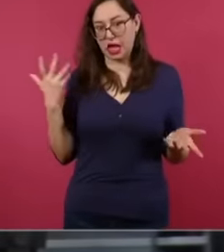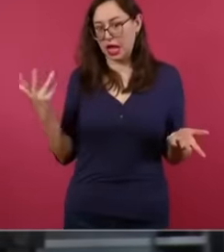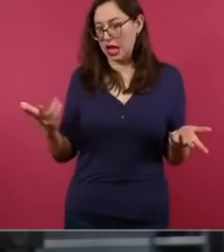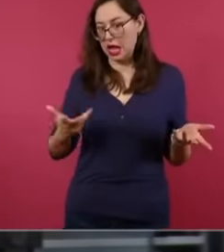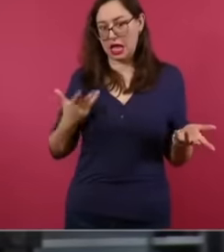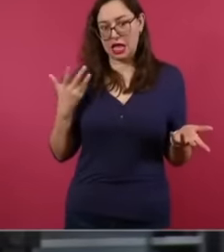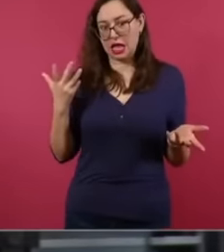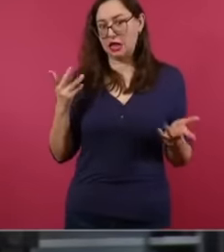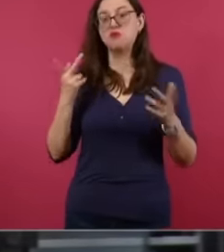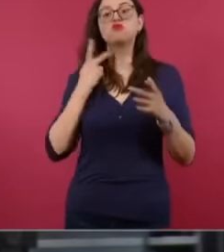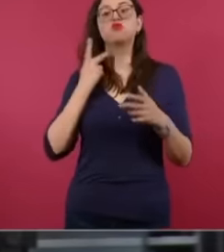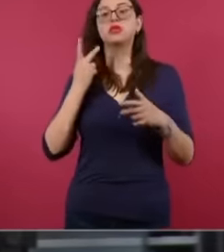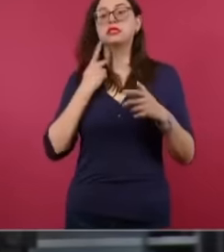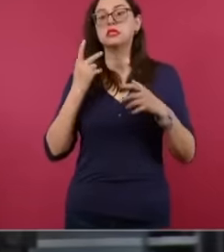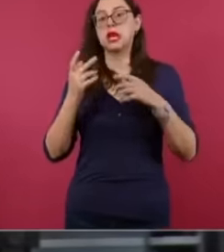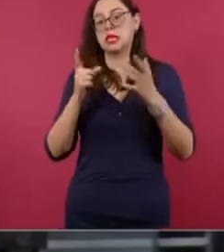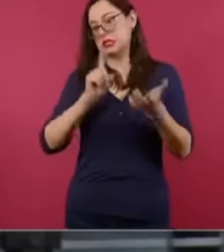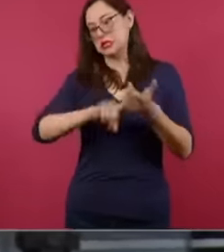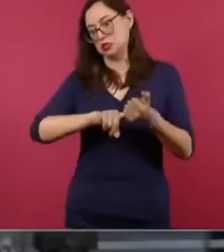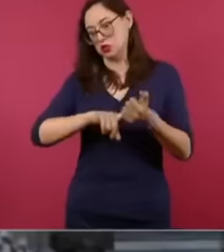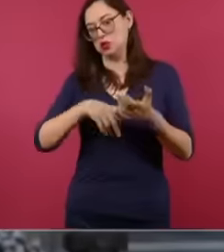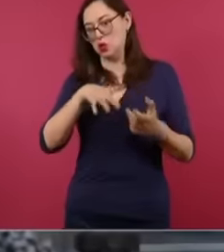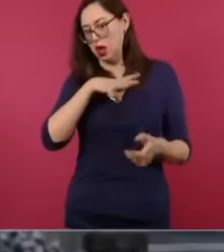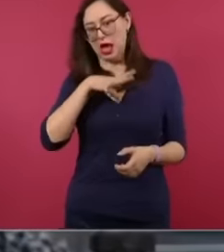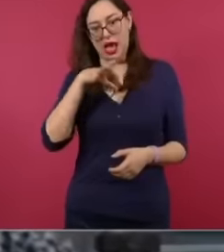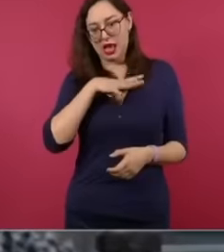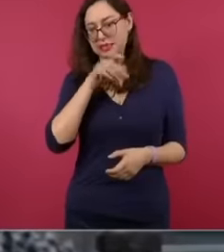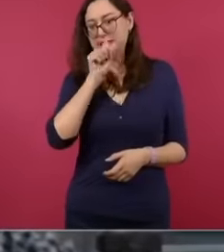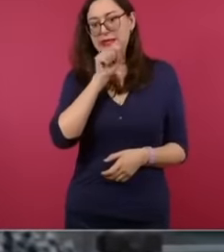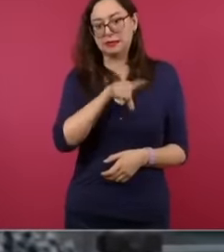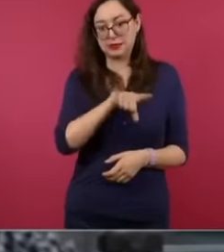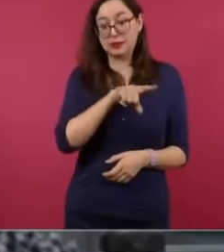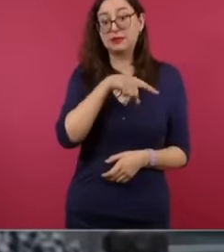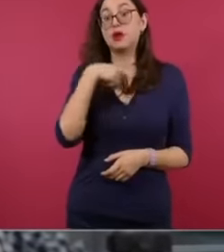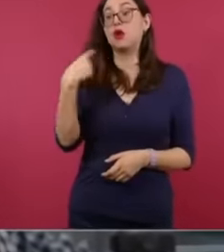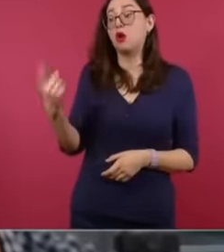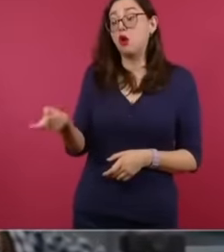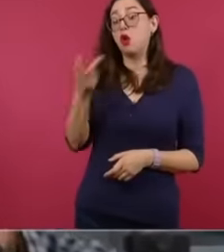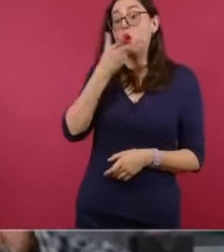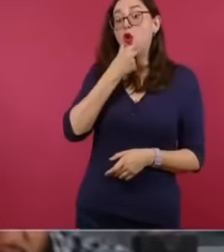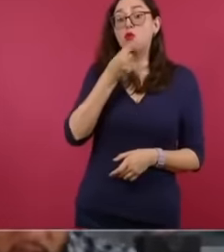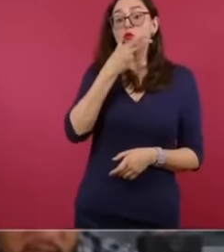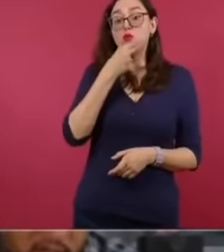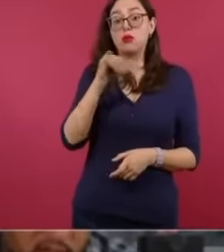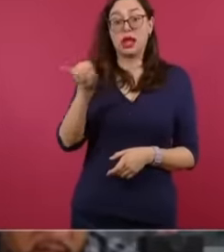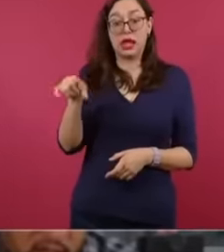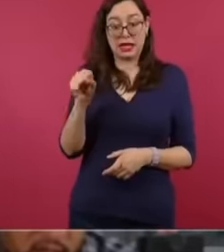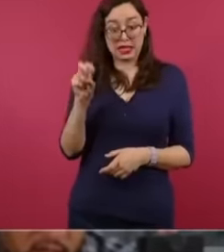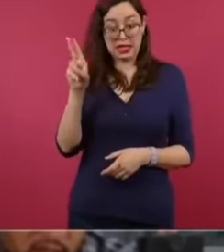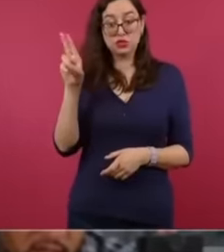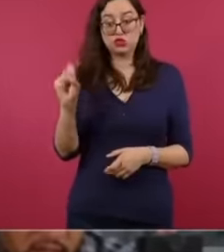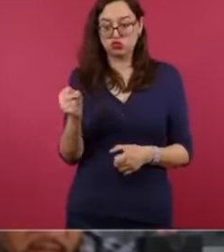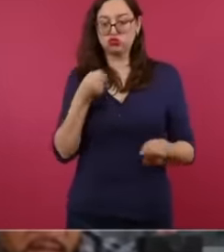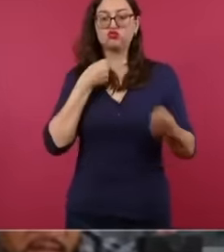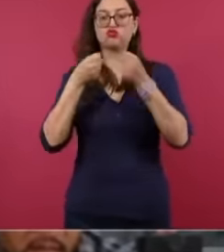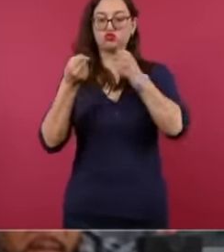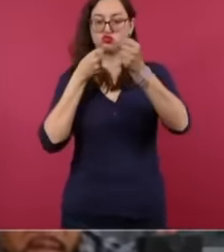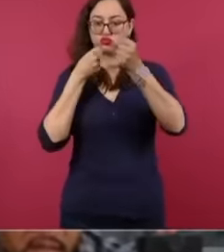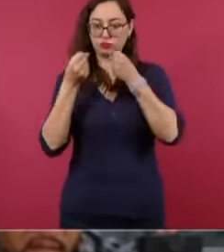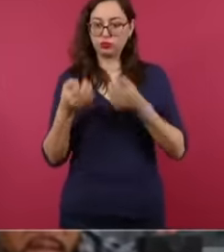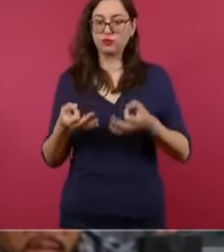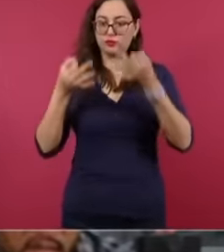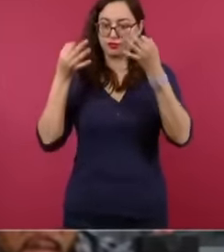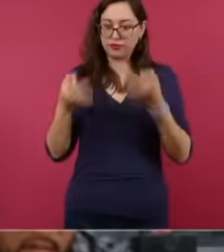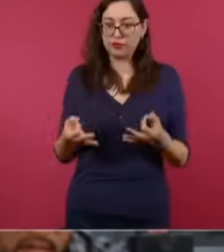la propaganda política también. Bueno, pero Jesús es un reportero de Sonora reconocido que saca con Silver